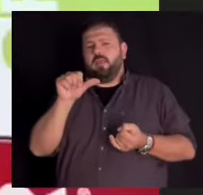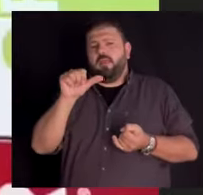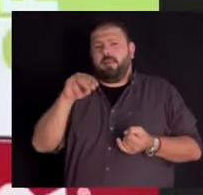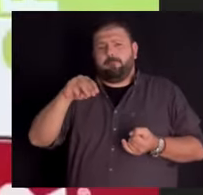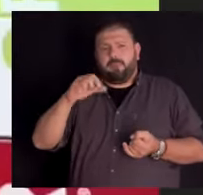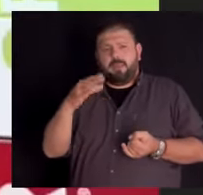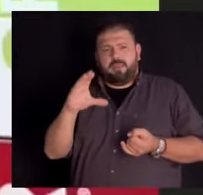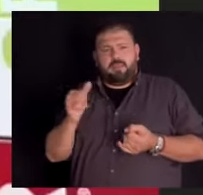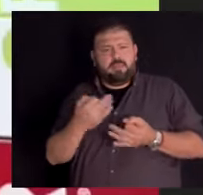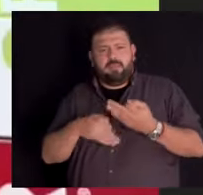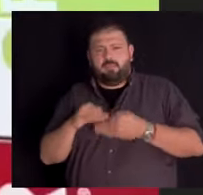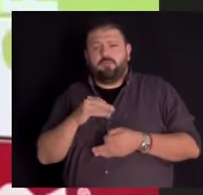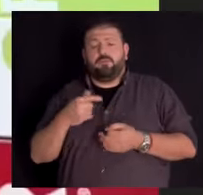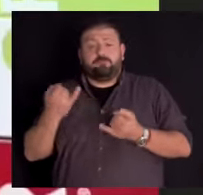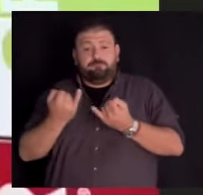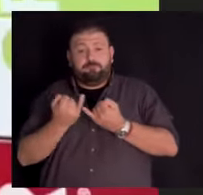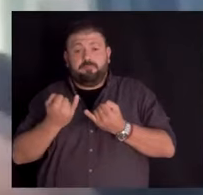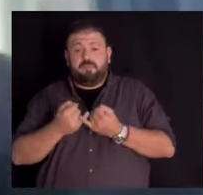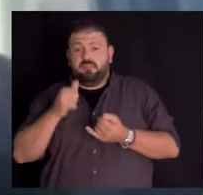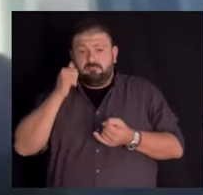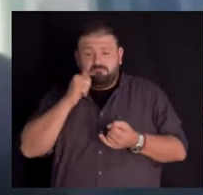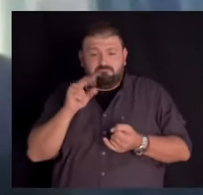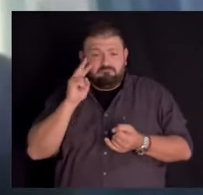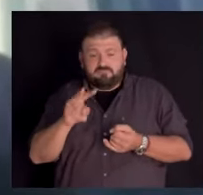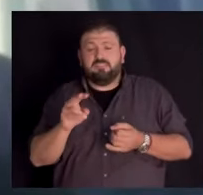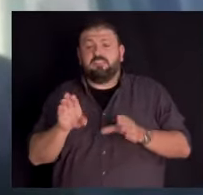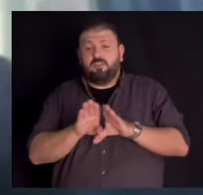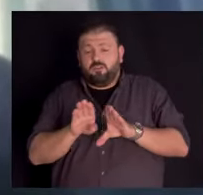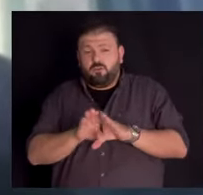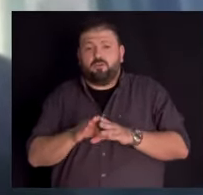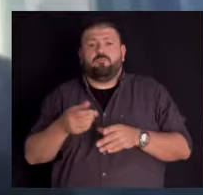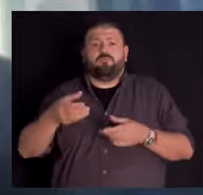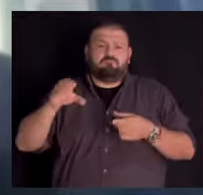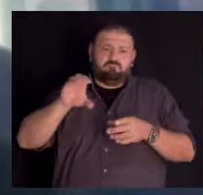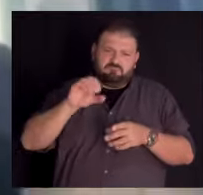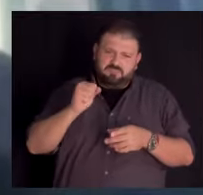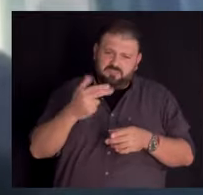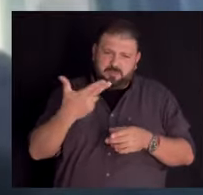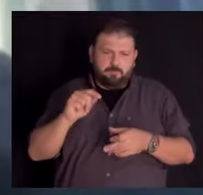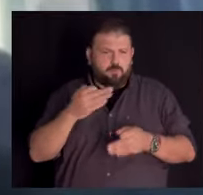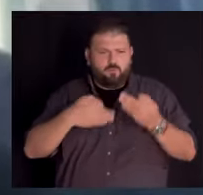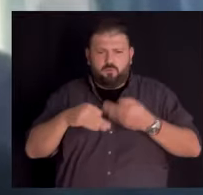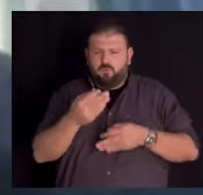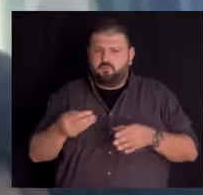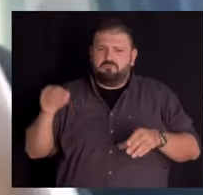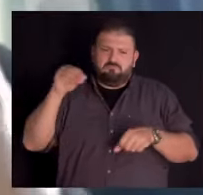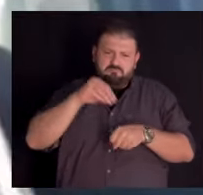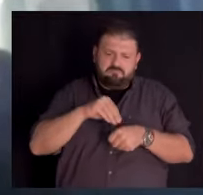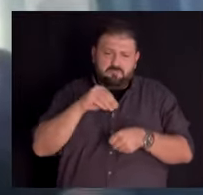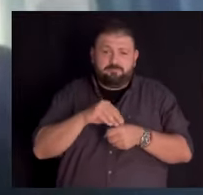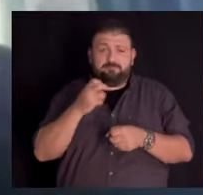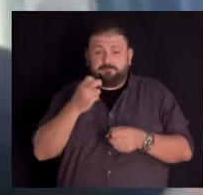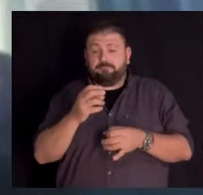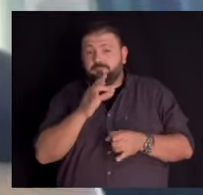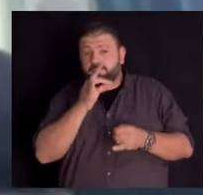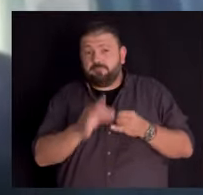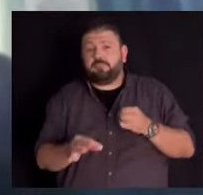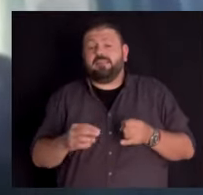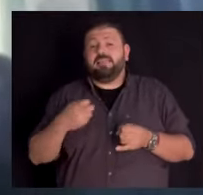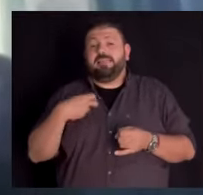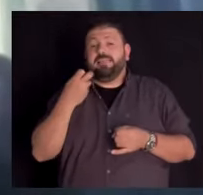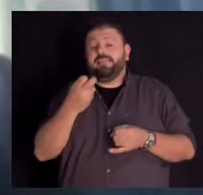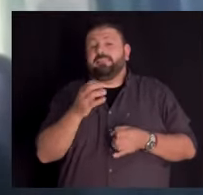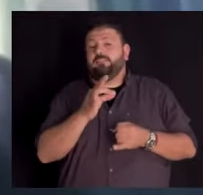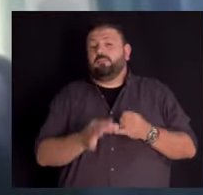recién nacido, y se le baña con el champú de extractos herbales que ya le agregamos un sobre de OmniPlus, y por último le dejamos el OmniPlus